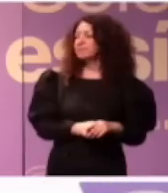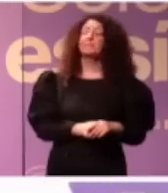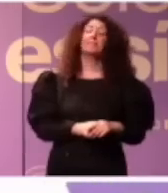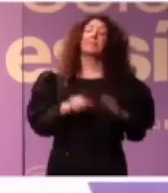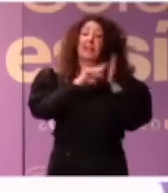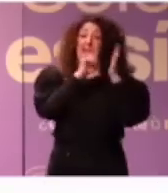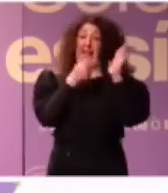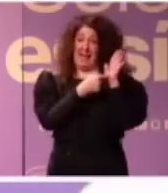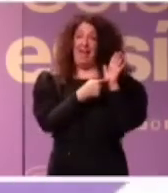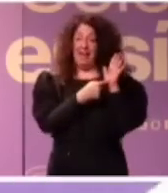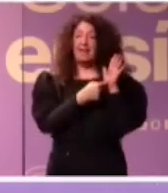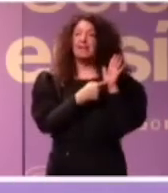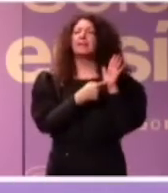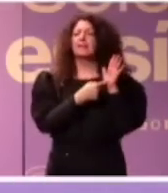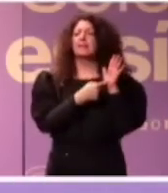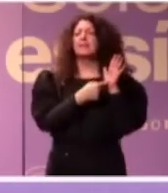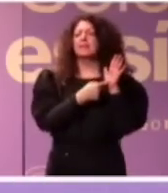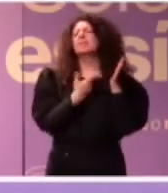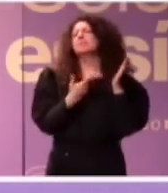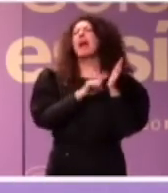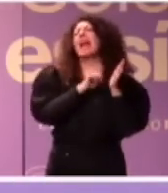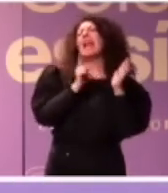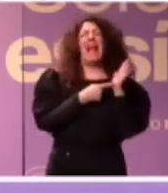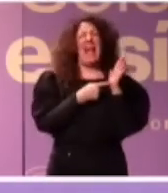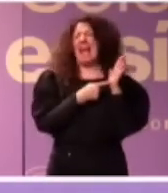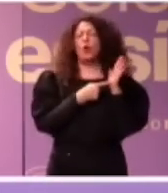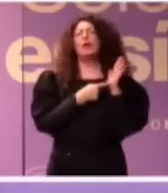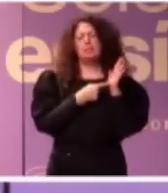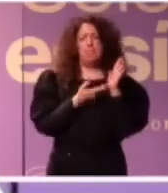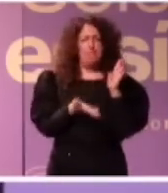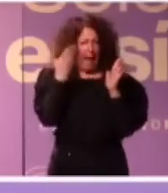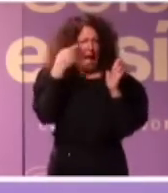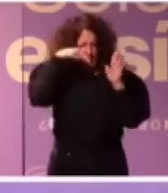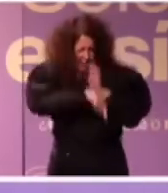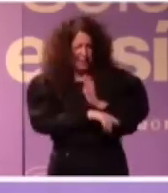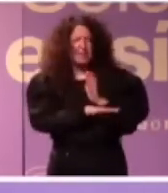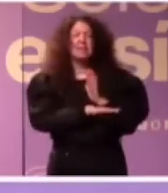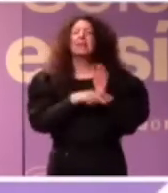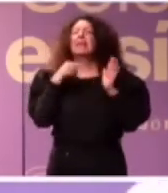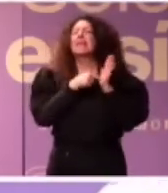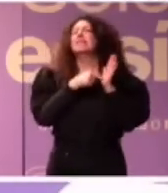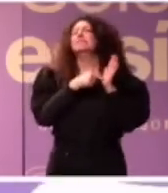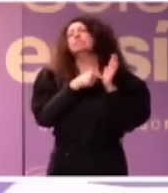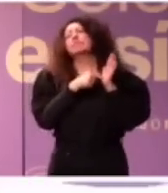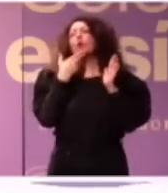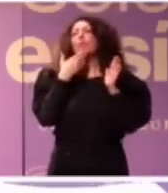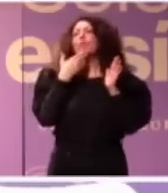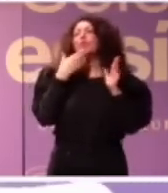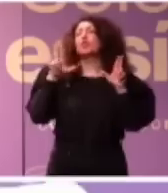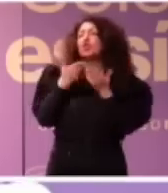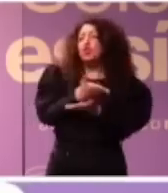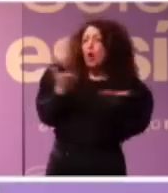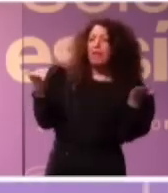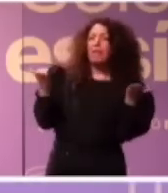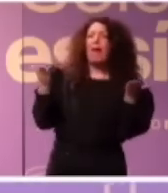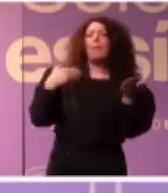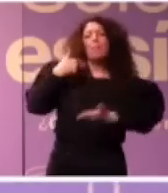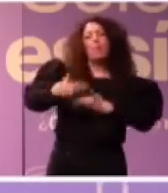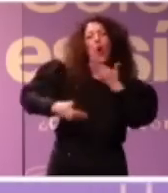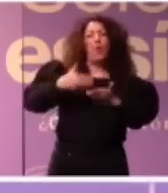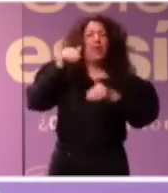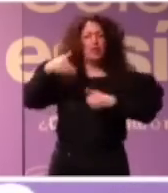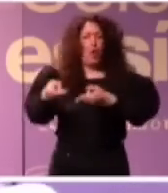Esta ley es mucho más que una ley, es un proceso de democratización de la sociedad.